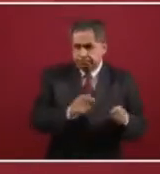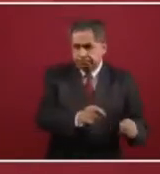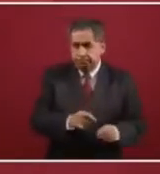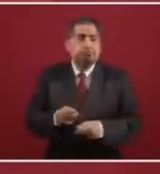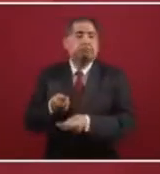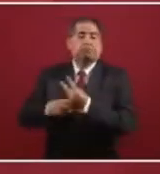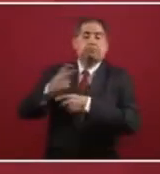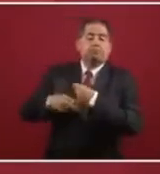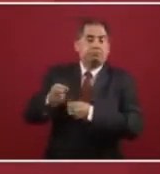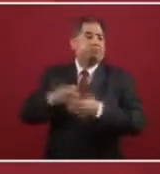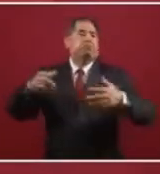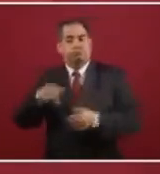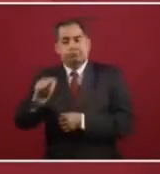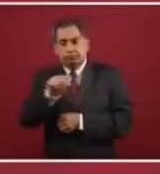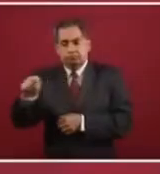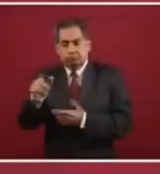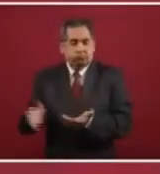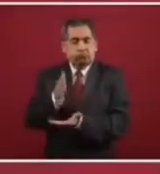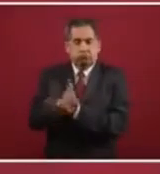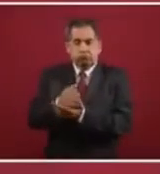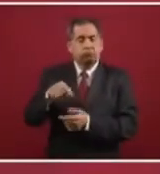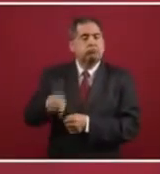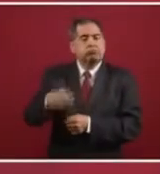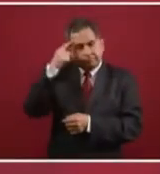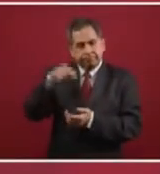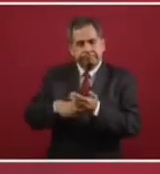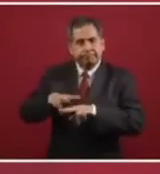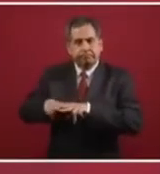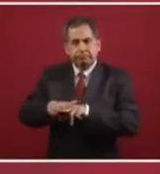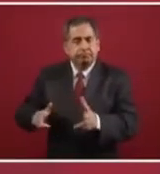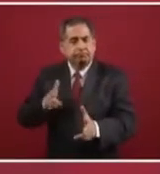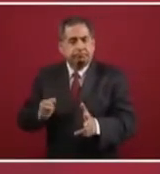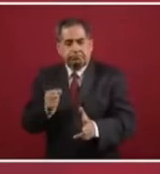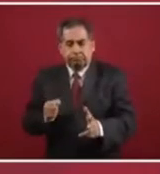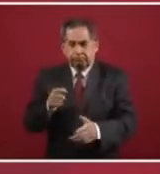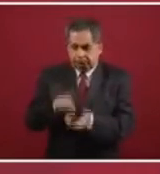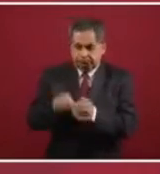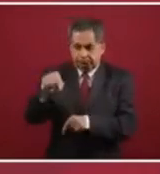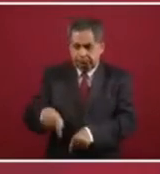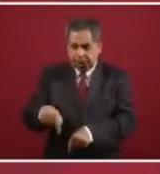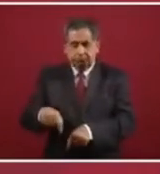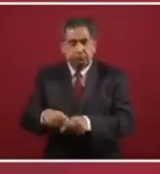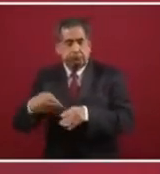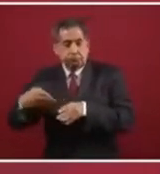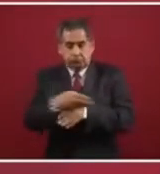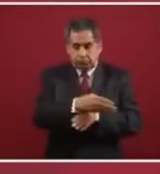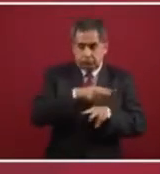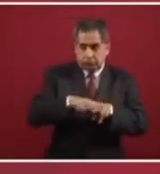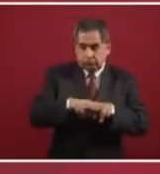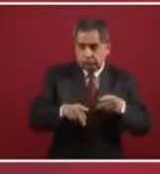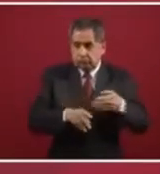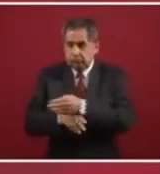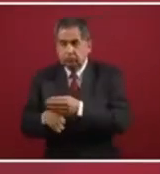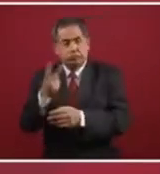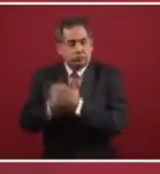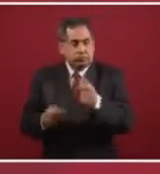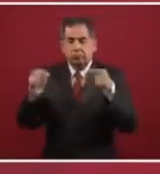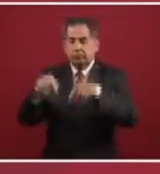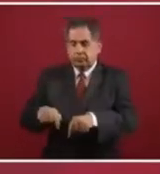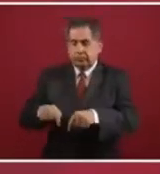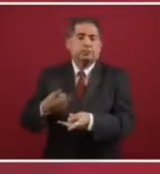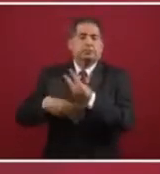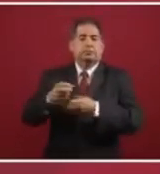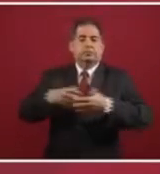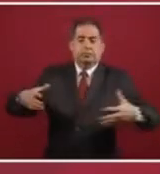se convierte en una estación del tren importante, incluso en trenes, y se